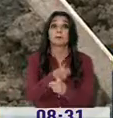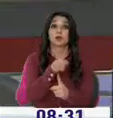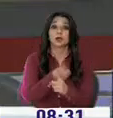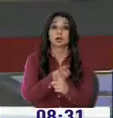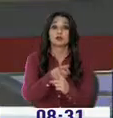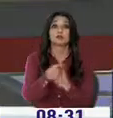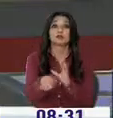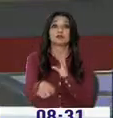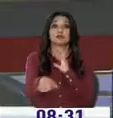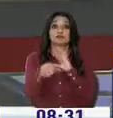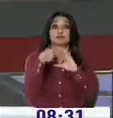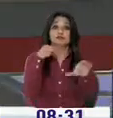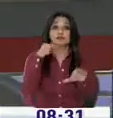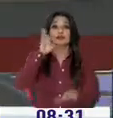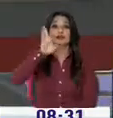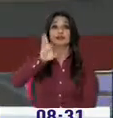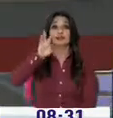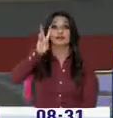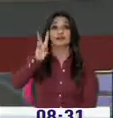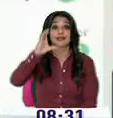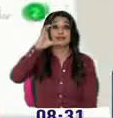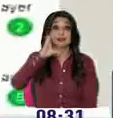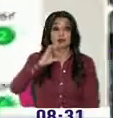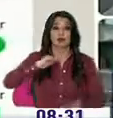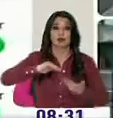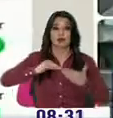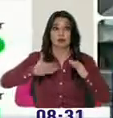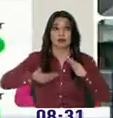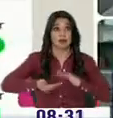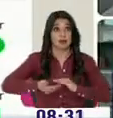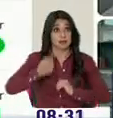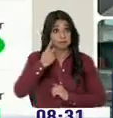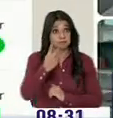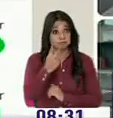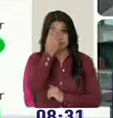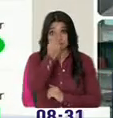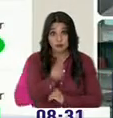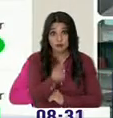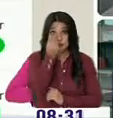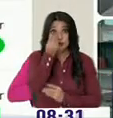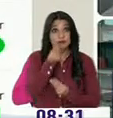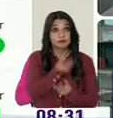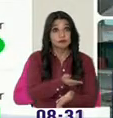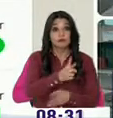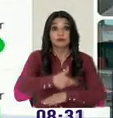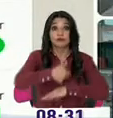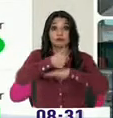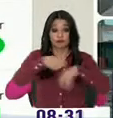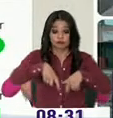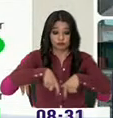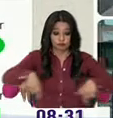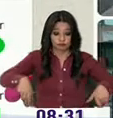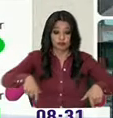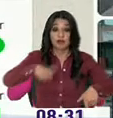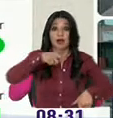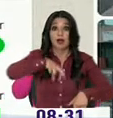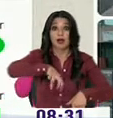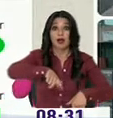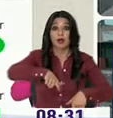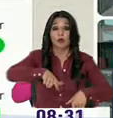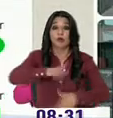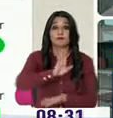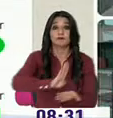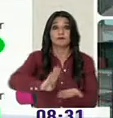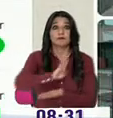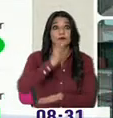su denuncia a TVC en la comunidad. Buenos días, TVC. Por favor, dar a conocer a autoridades de alcantarillado de agua potable la fuga de agua barrio